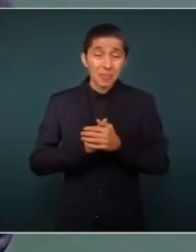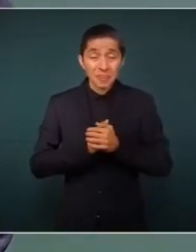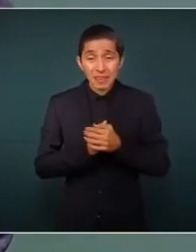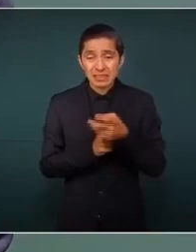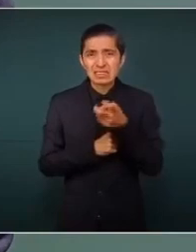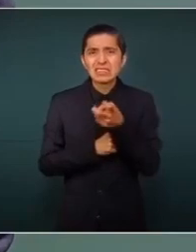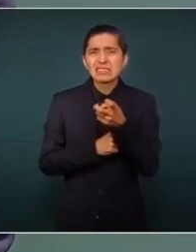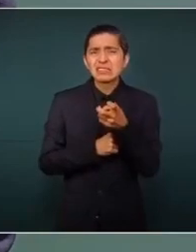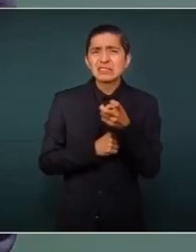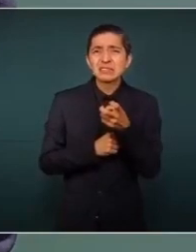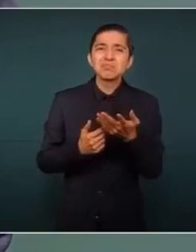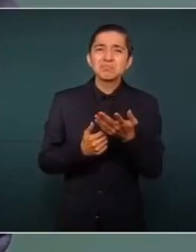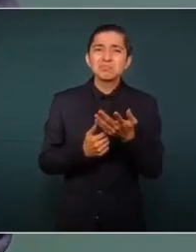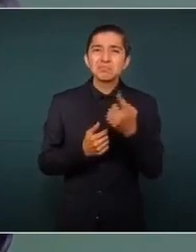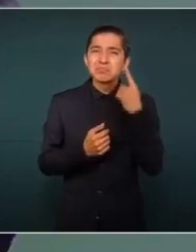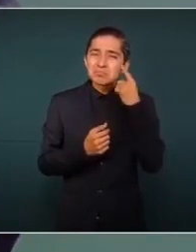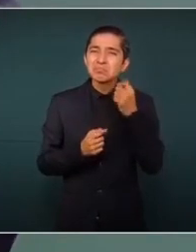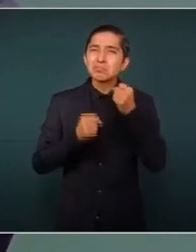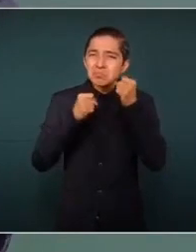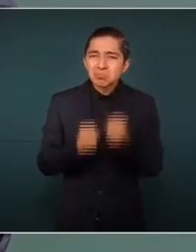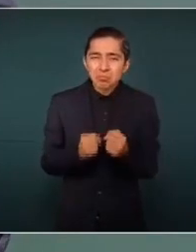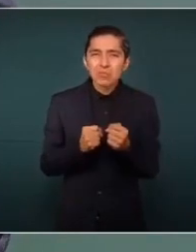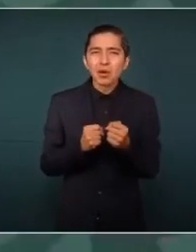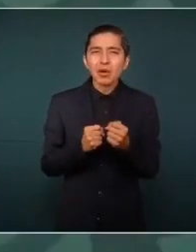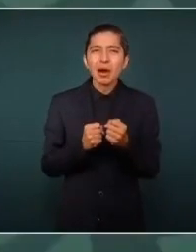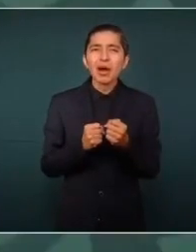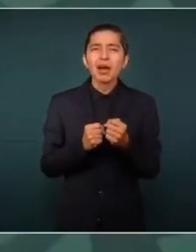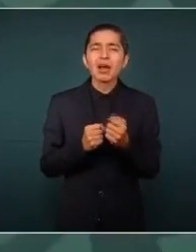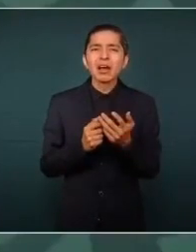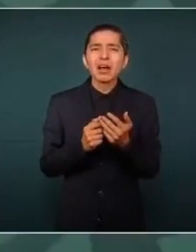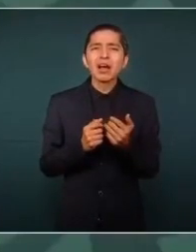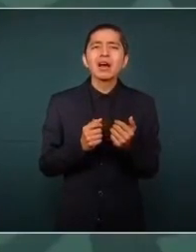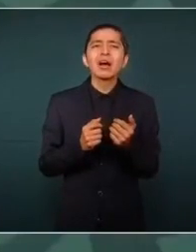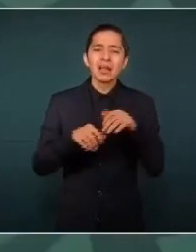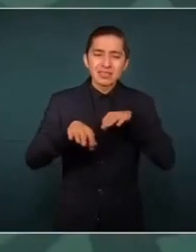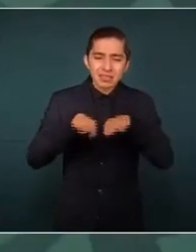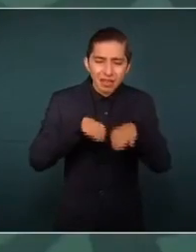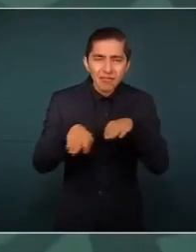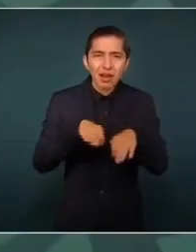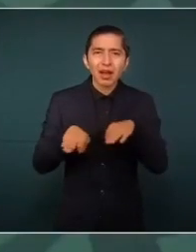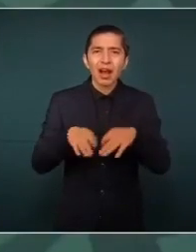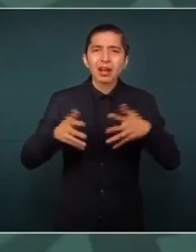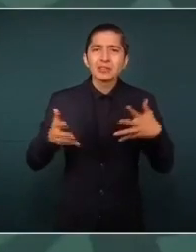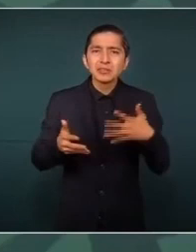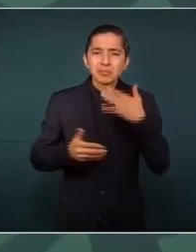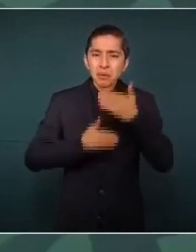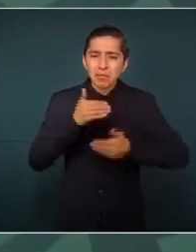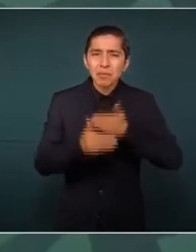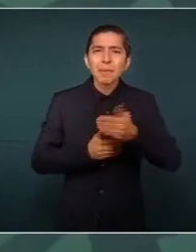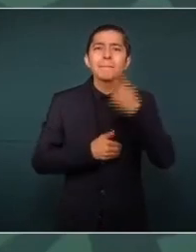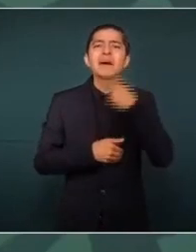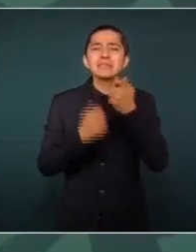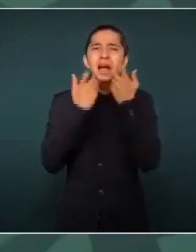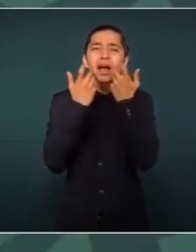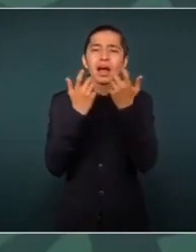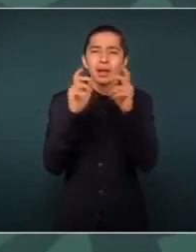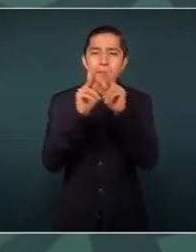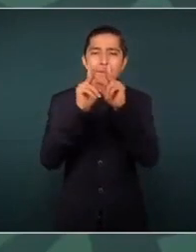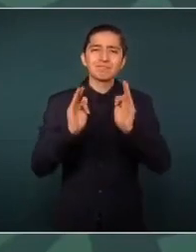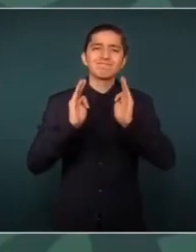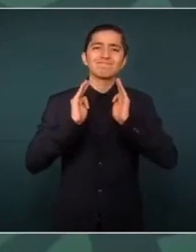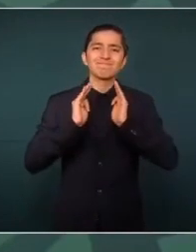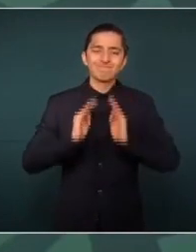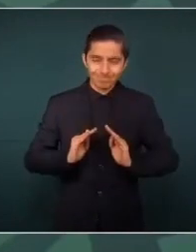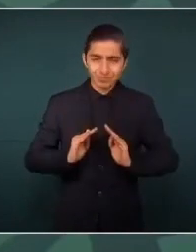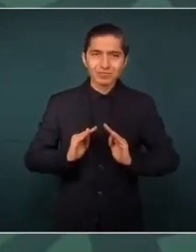que ver, sin duda, con el trabajo que se está llevando a cabo para garantizar la paz y la